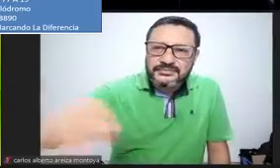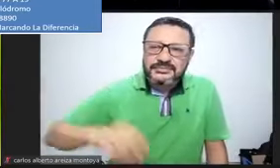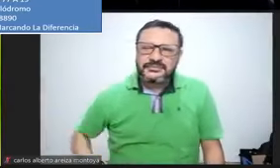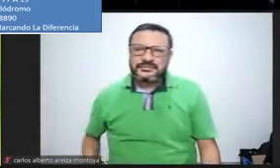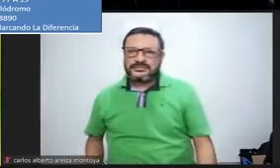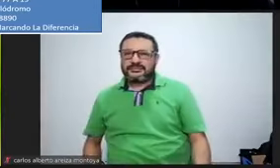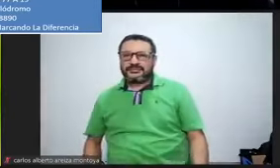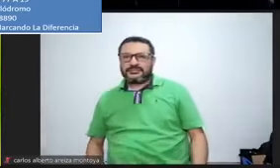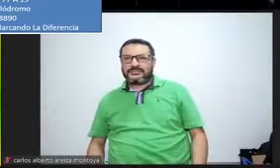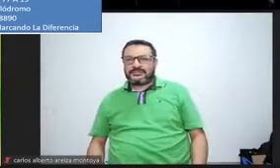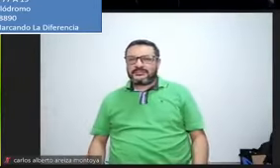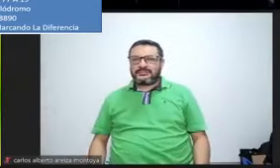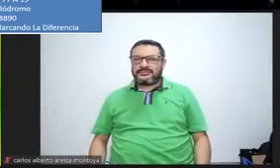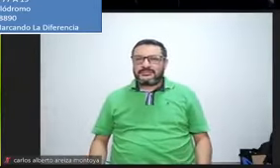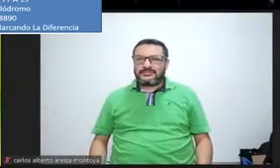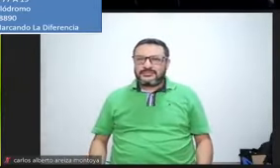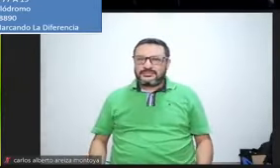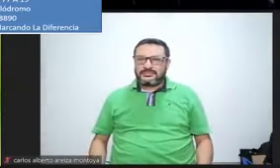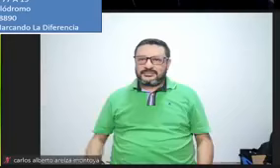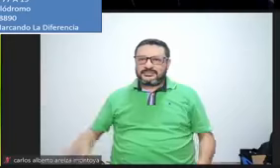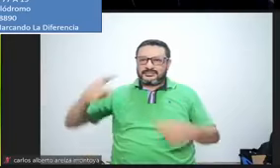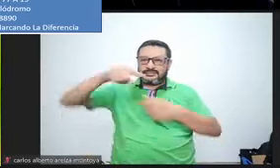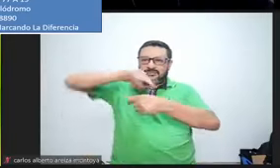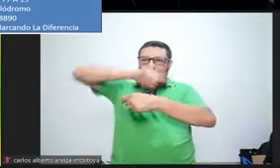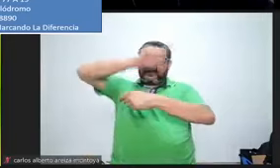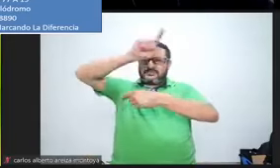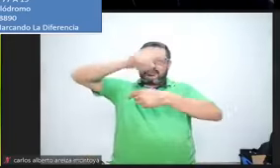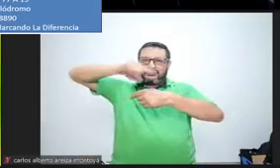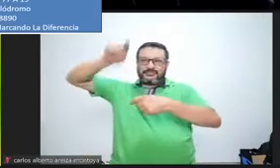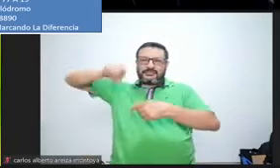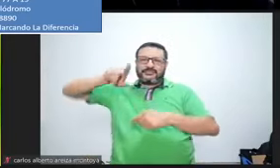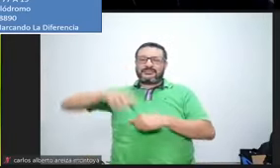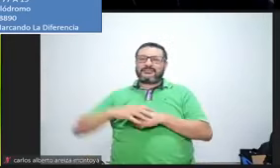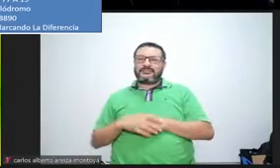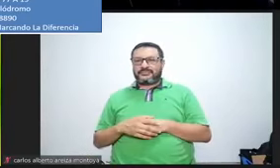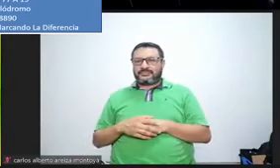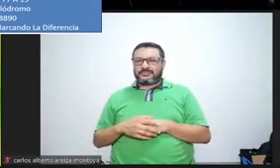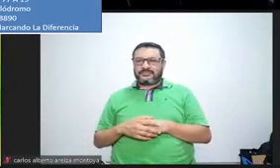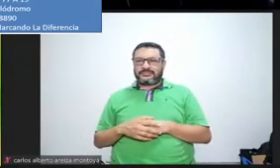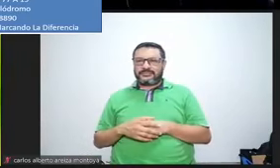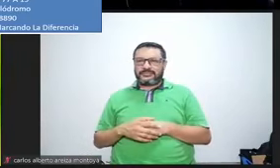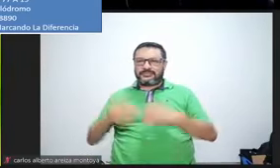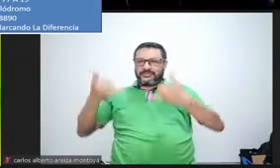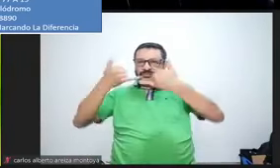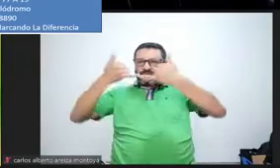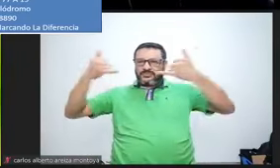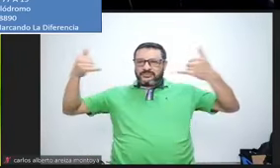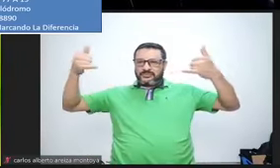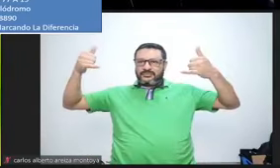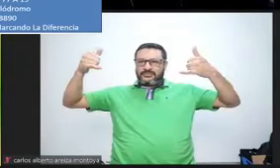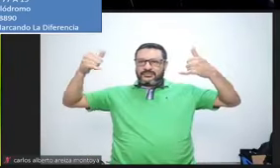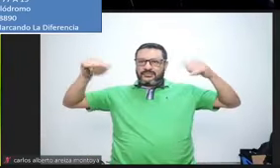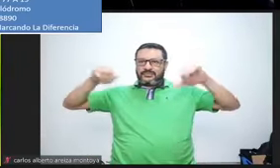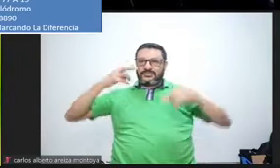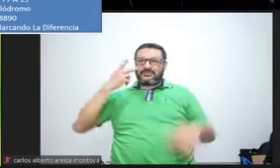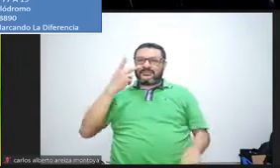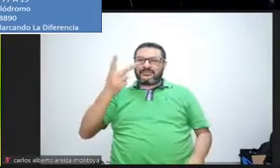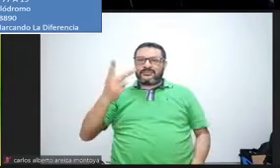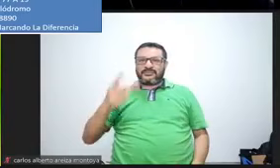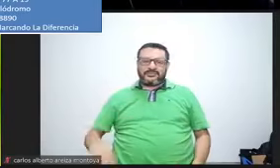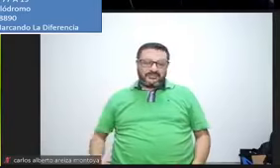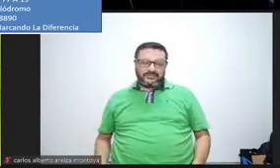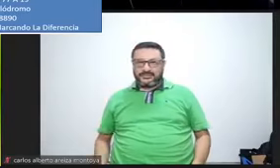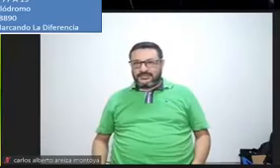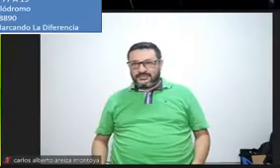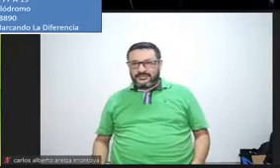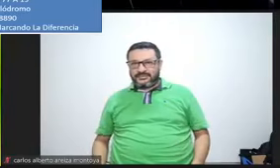en el banner, tiene una línea en la mitad, que es la línea, que es la siguiente foto que tenías ahorita, Checho, cuando ellas